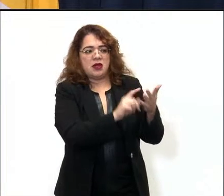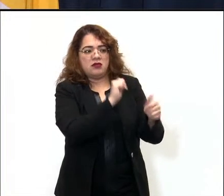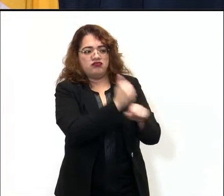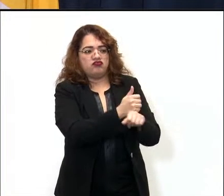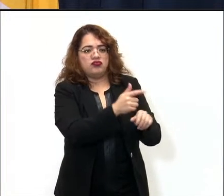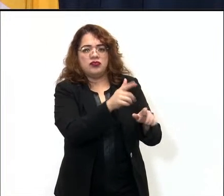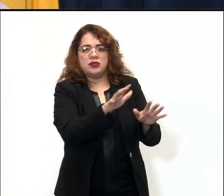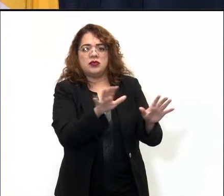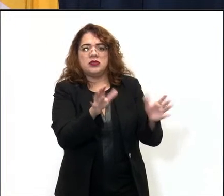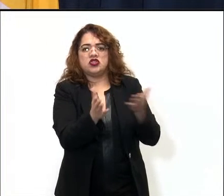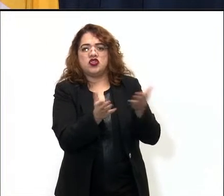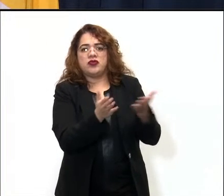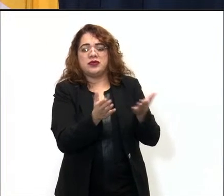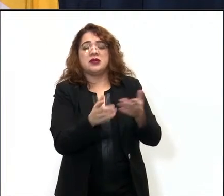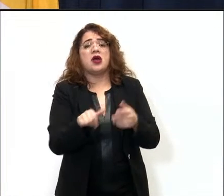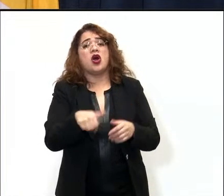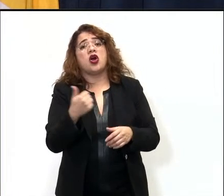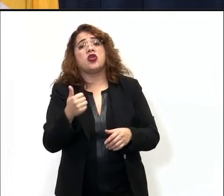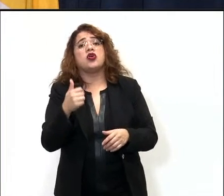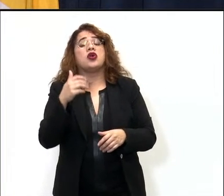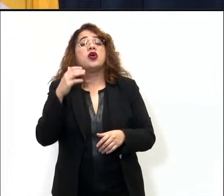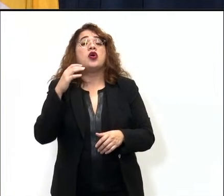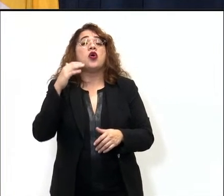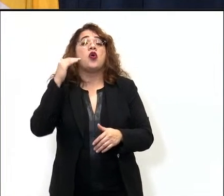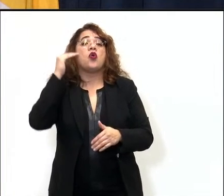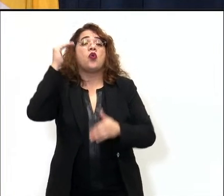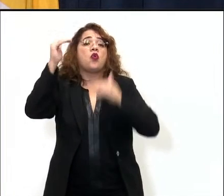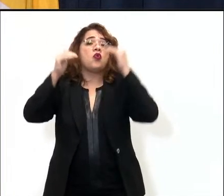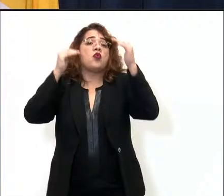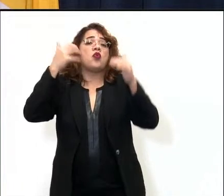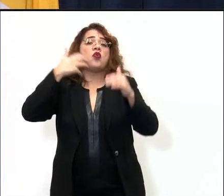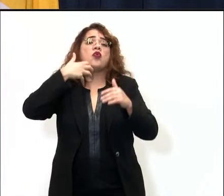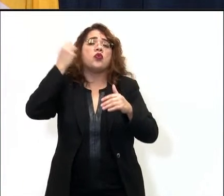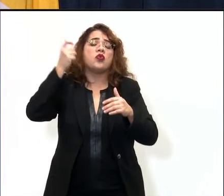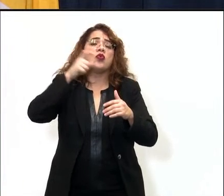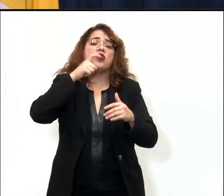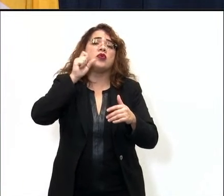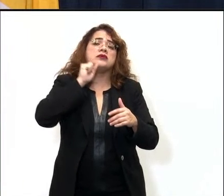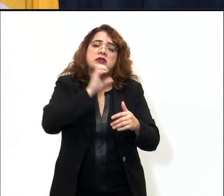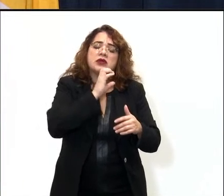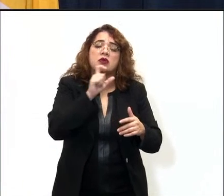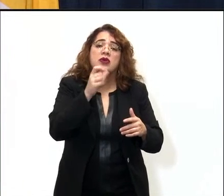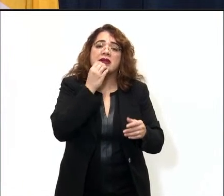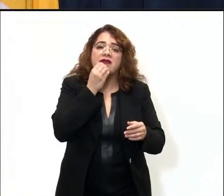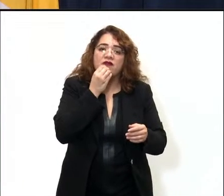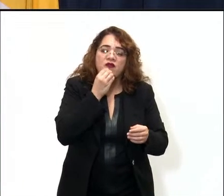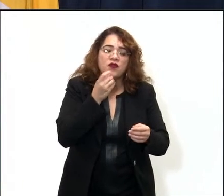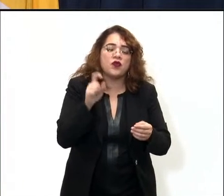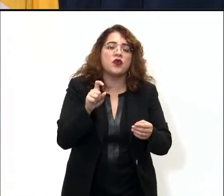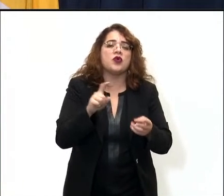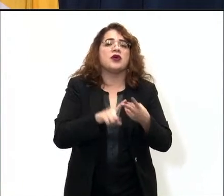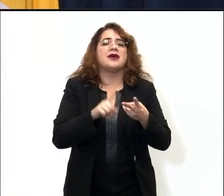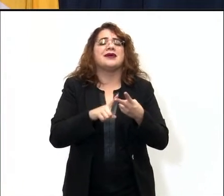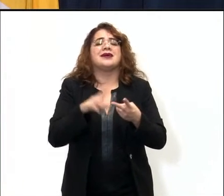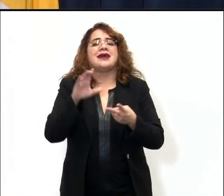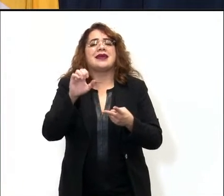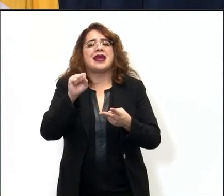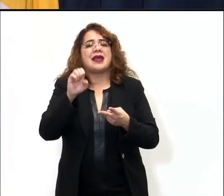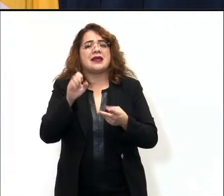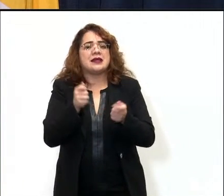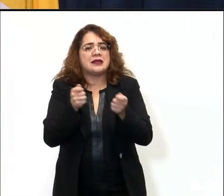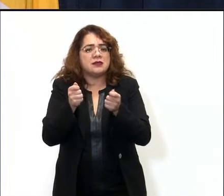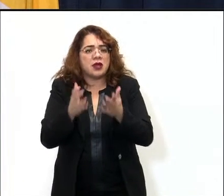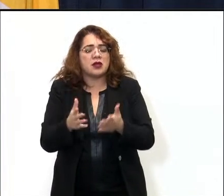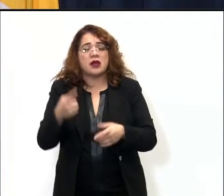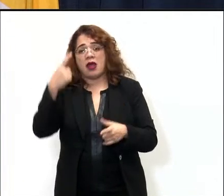incluyen servicios para adultos mayores, como entrega de alimentos y comidas, y administración de casos, servicios de